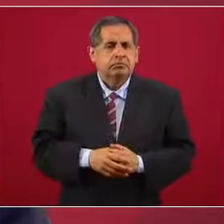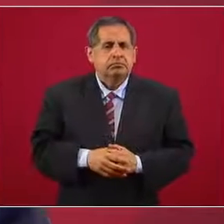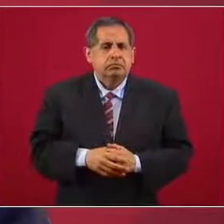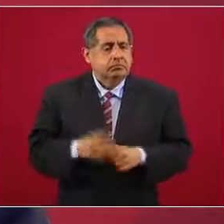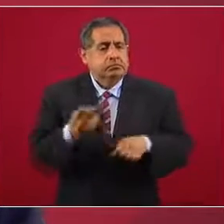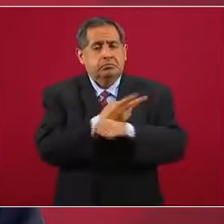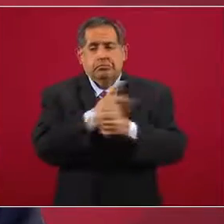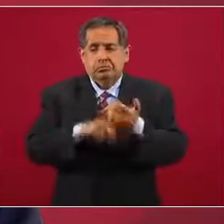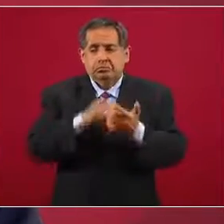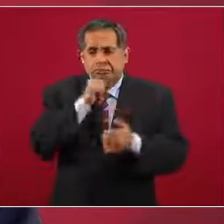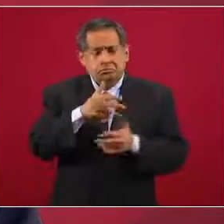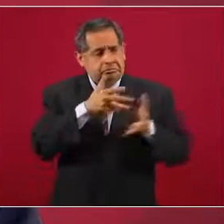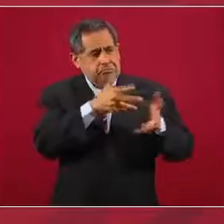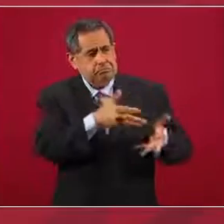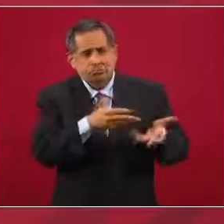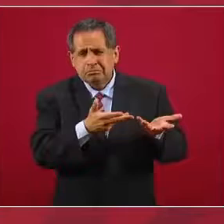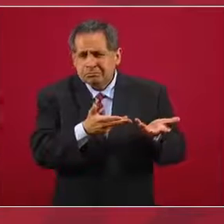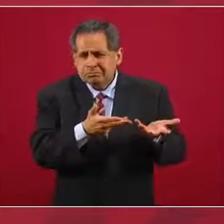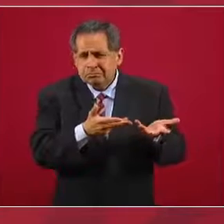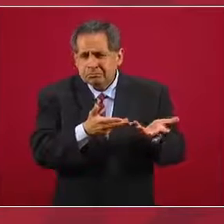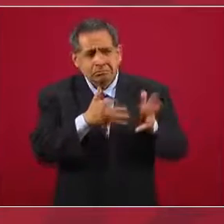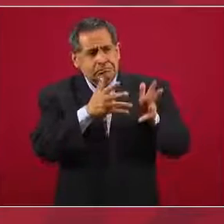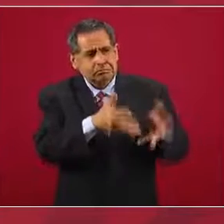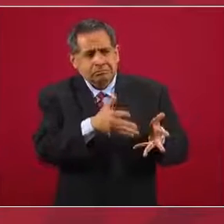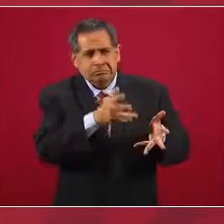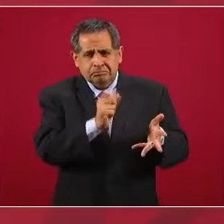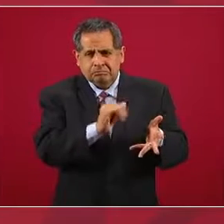no pasa nada, y es normal,